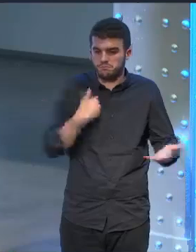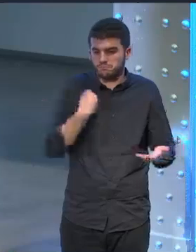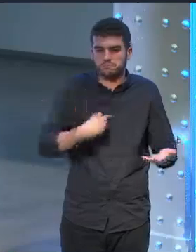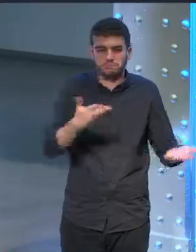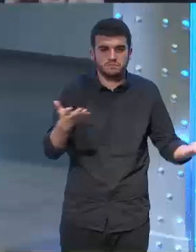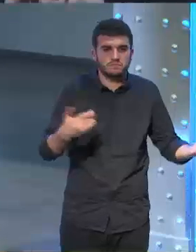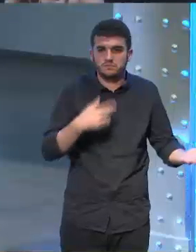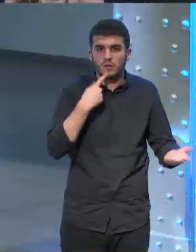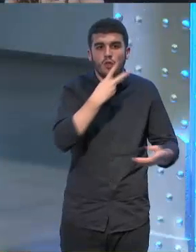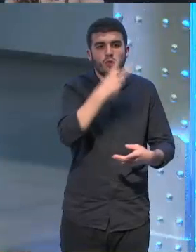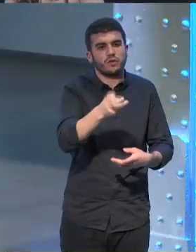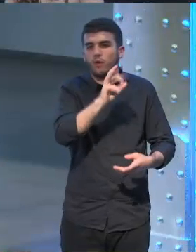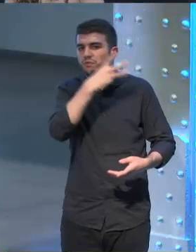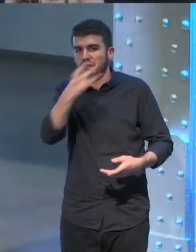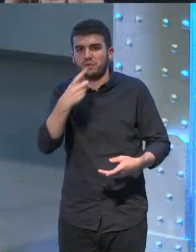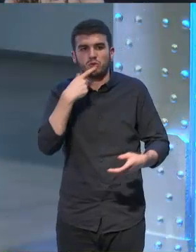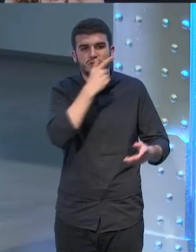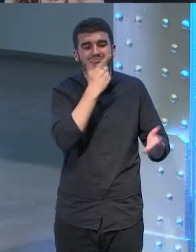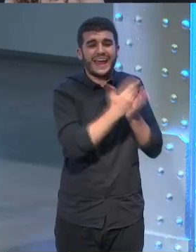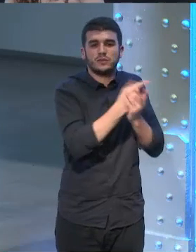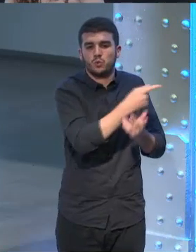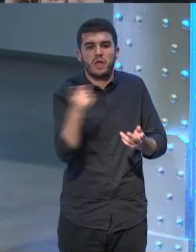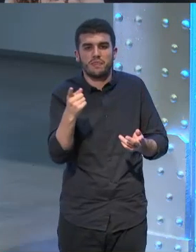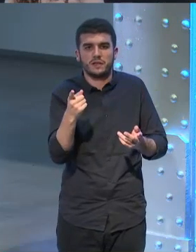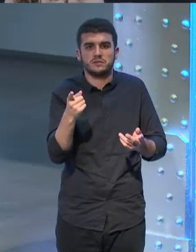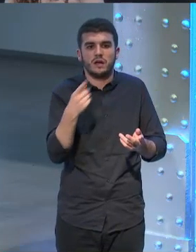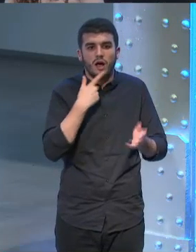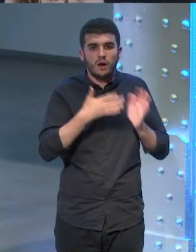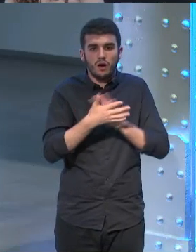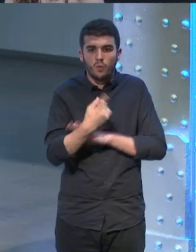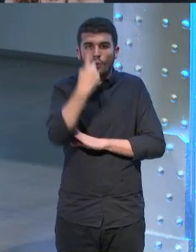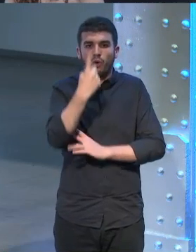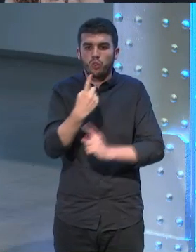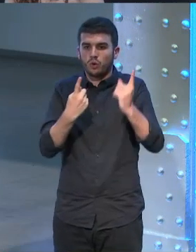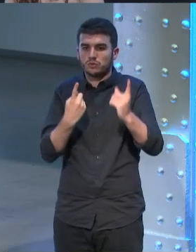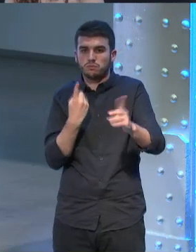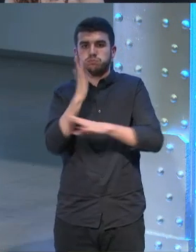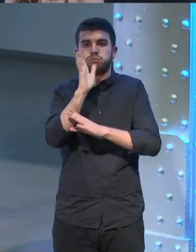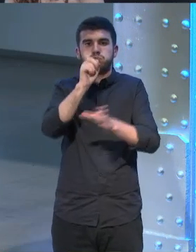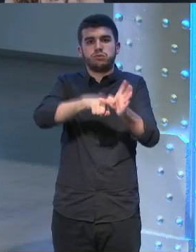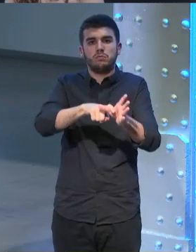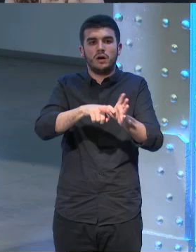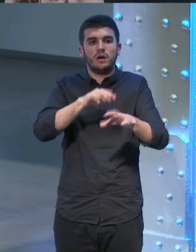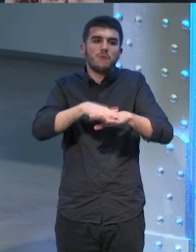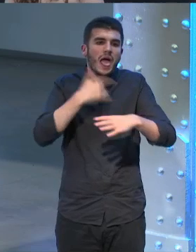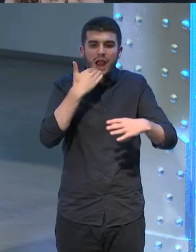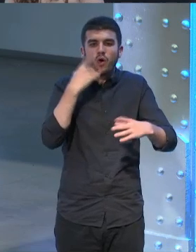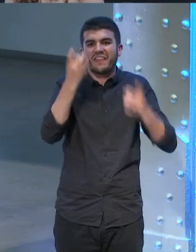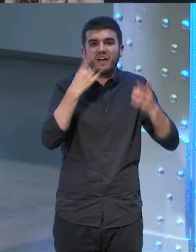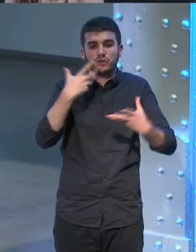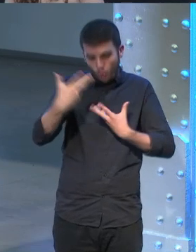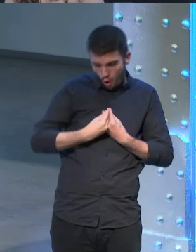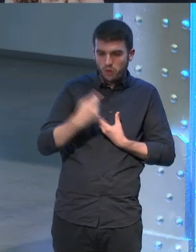de 200 o 300 estudiantes, sus familias, se presentan una o dos personas para hacer actividades con